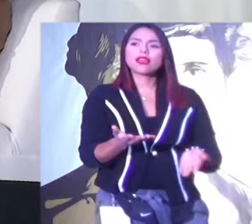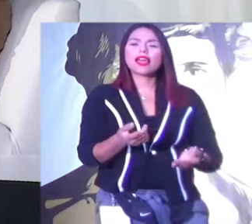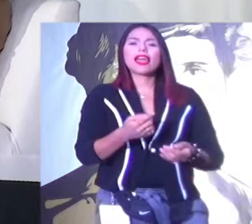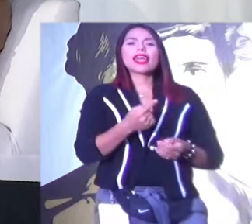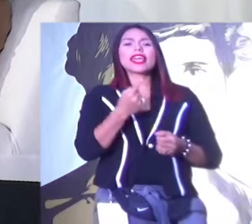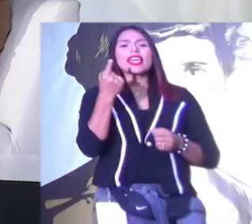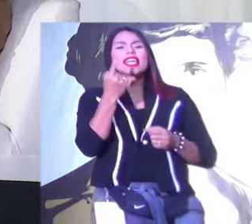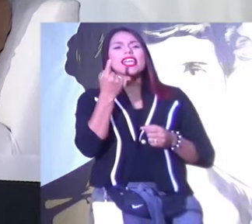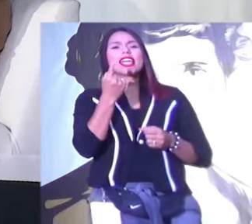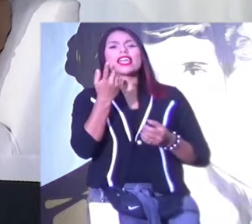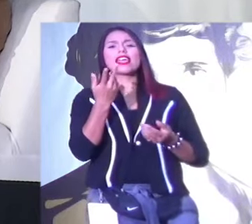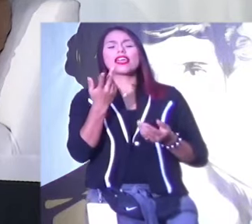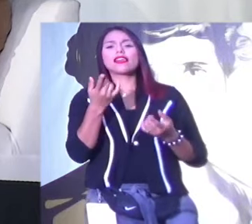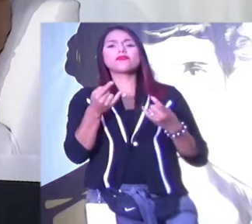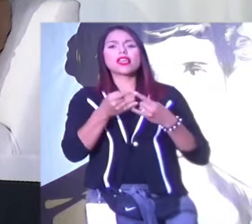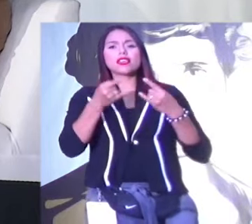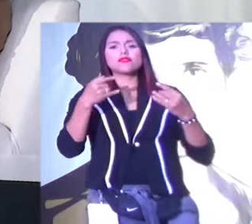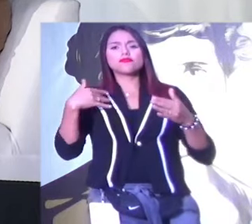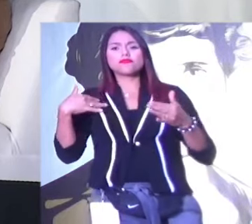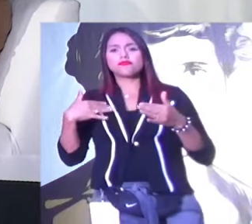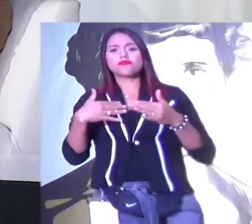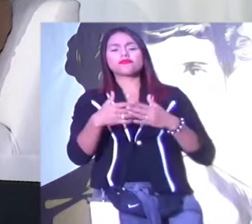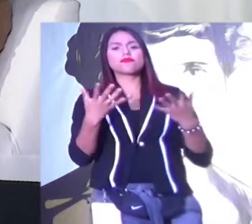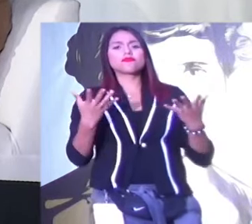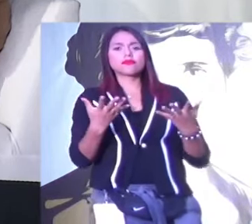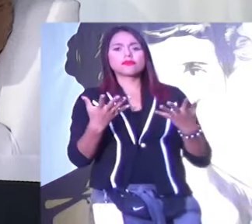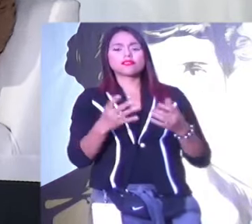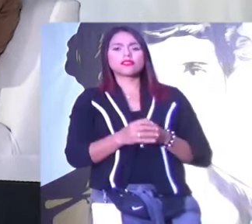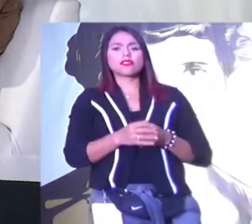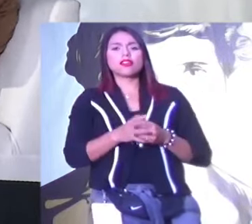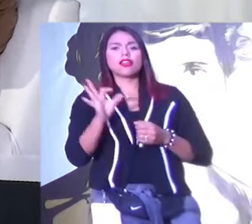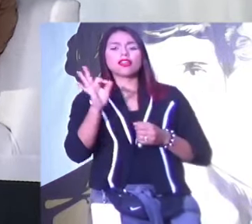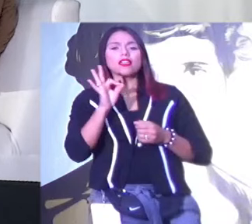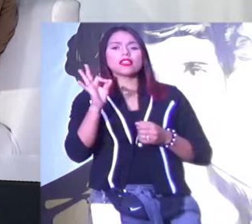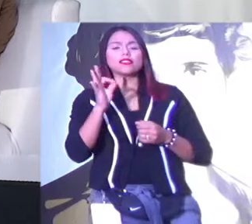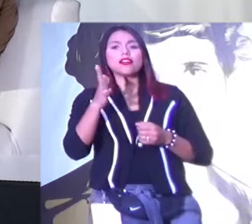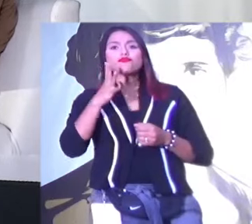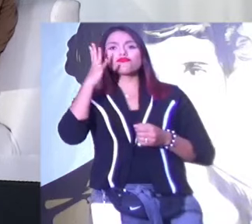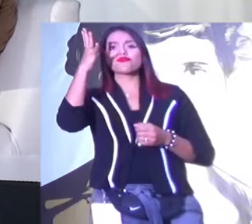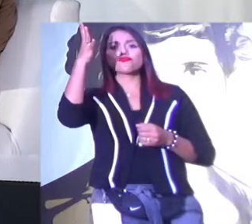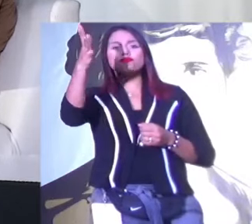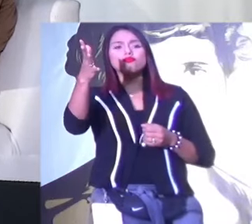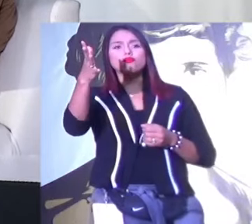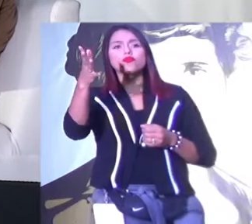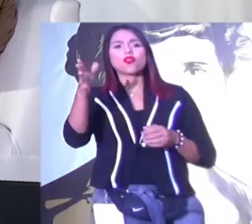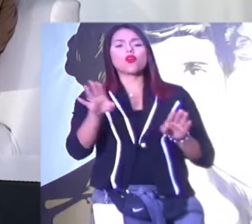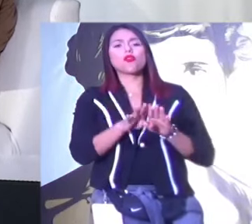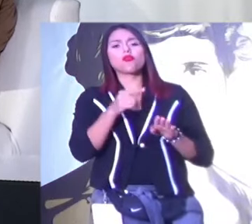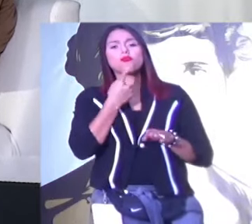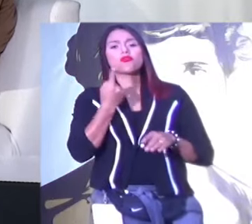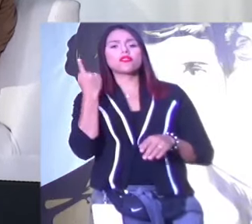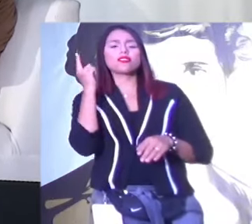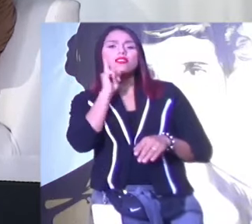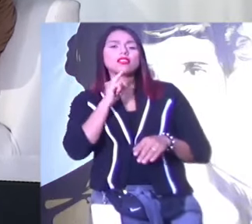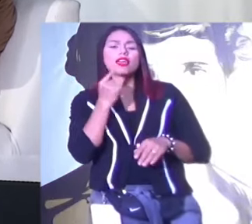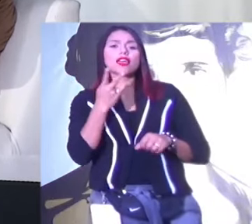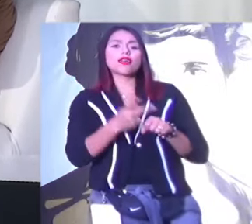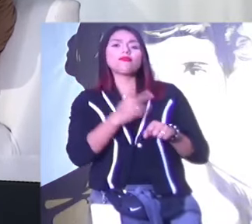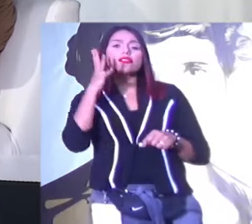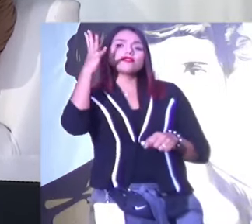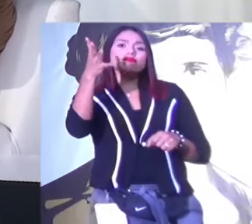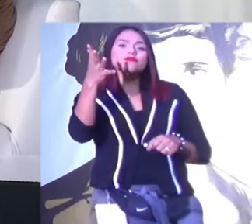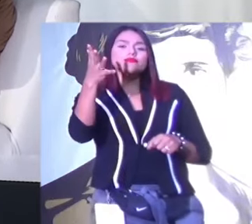con su mamá, podríamos incluso proyectar a la niña hacia el futuro para ver en qué se convierte. Pero por más que se haga